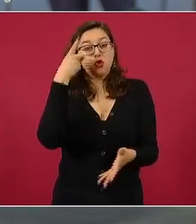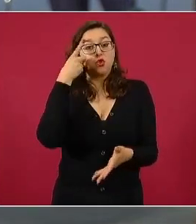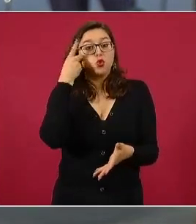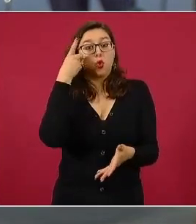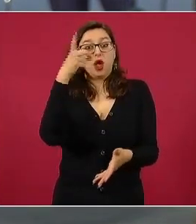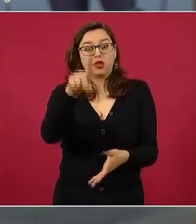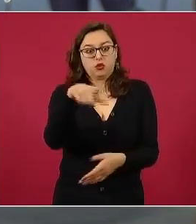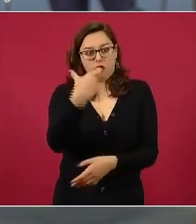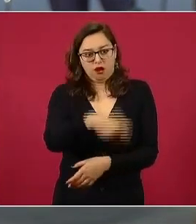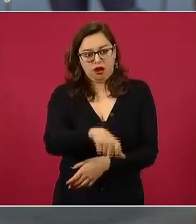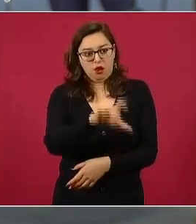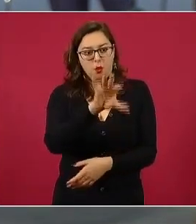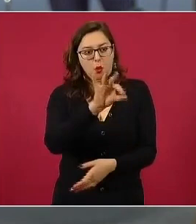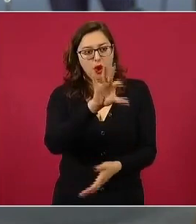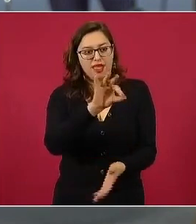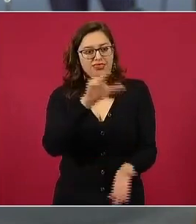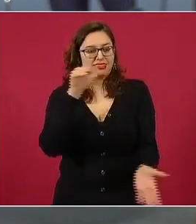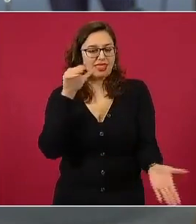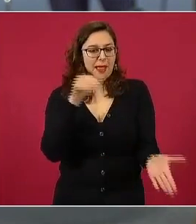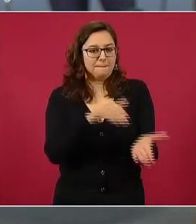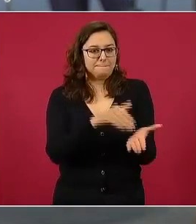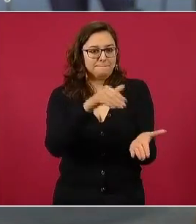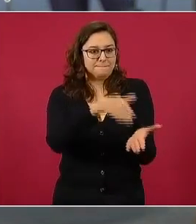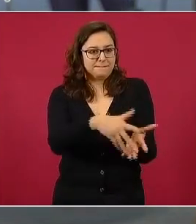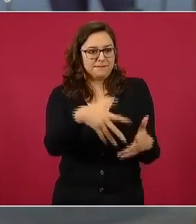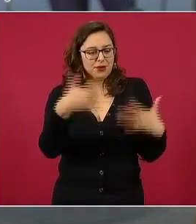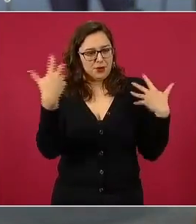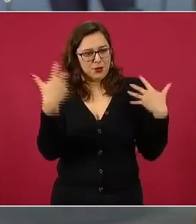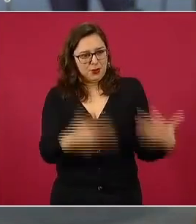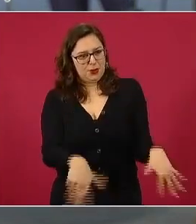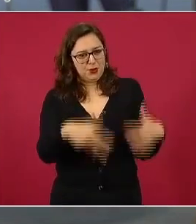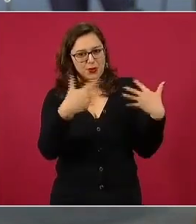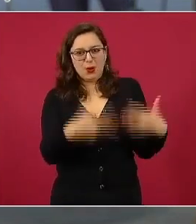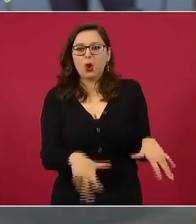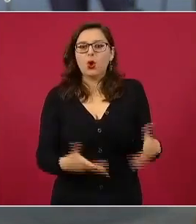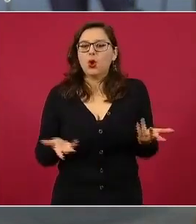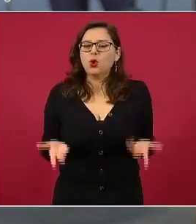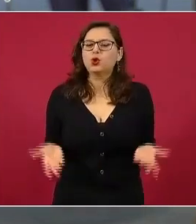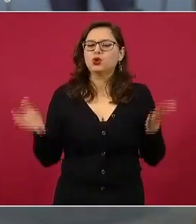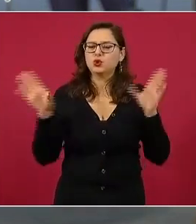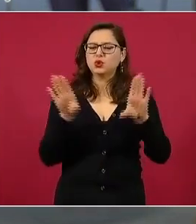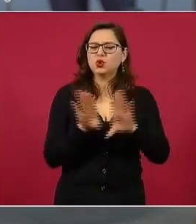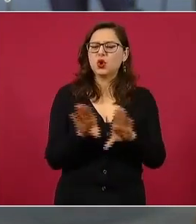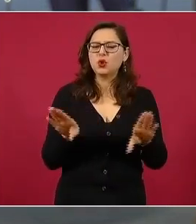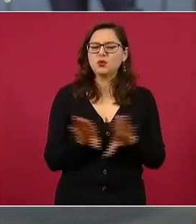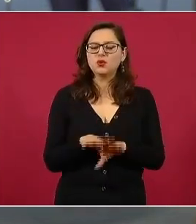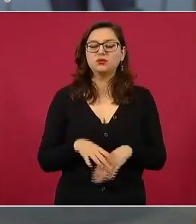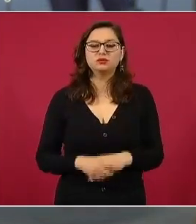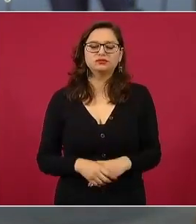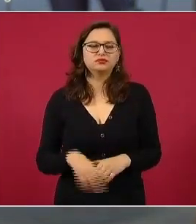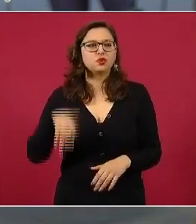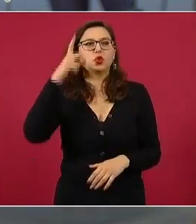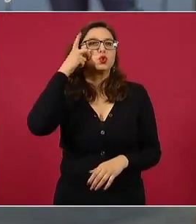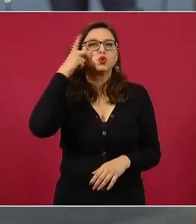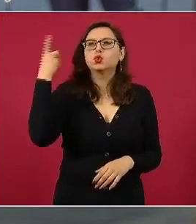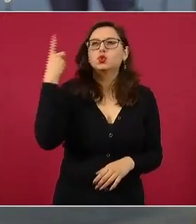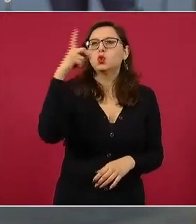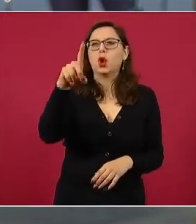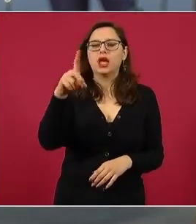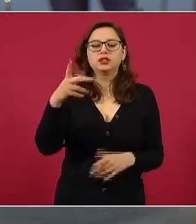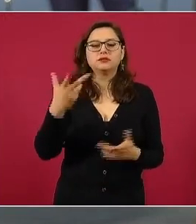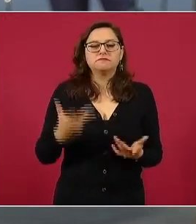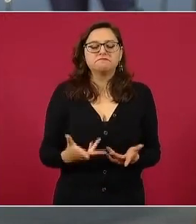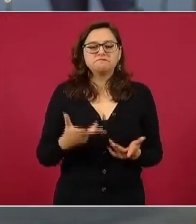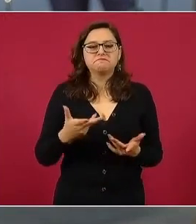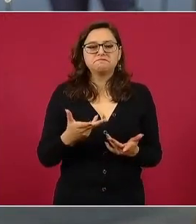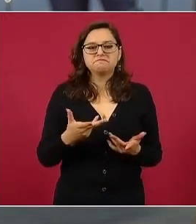sueldo anual o no sé, para comprar un yate de esa cantidad? ¿Qué le diría a los medios de comunicación, a los dueños de los medios de comunicación?